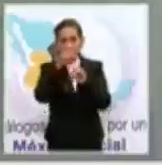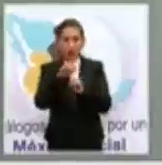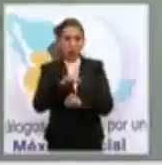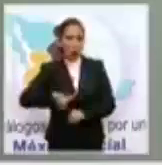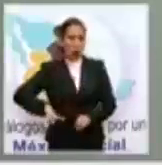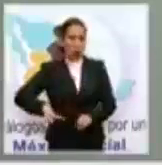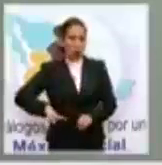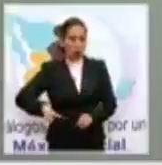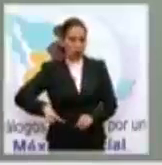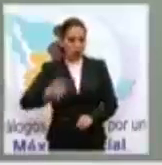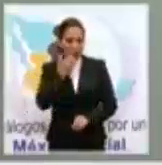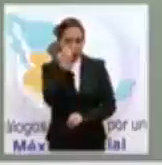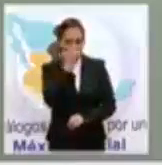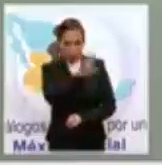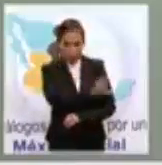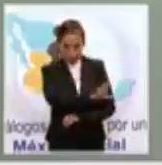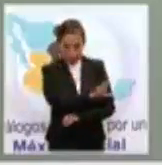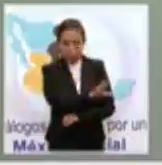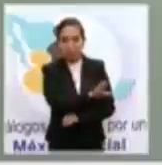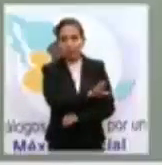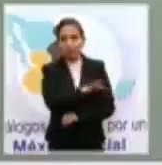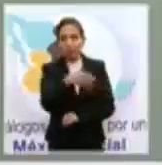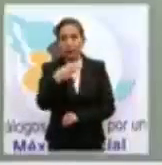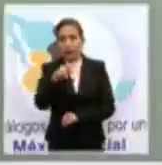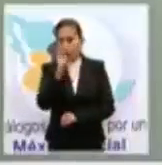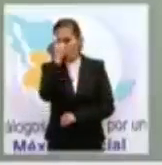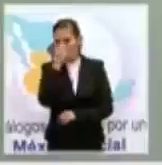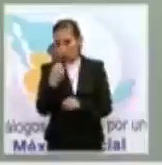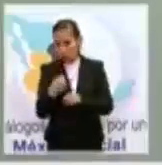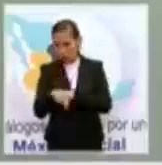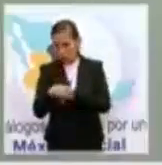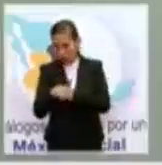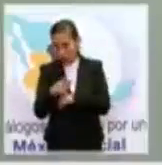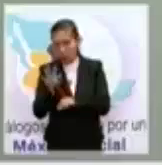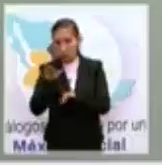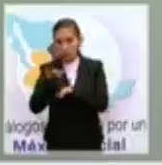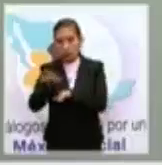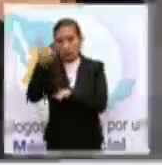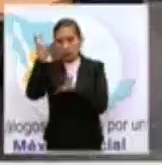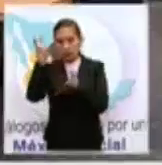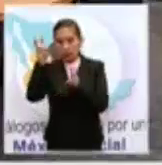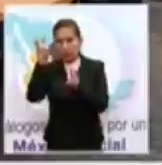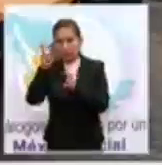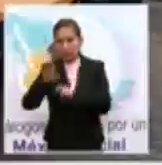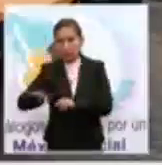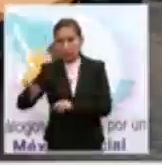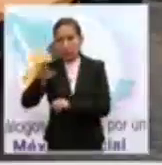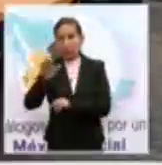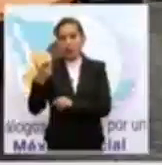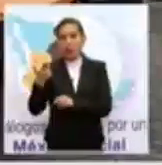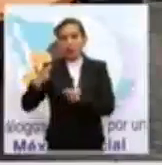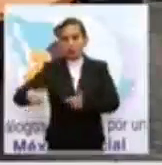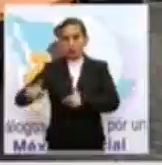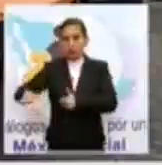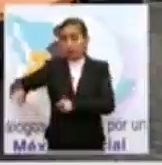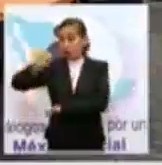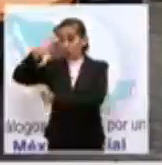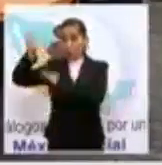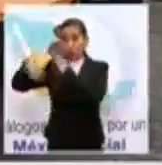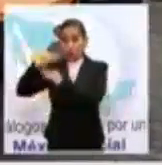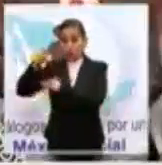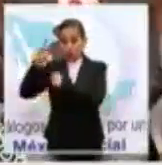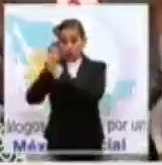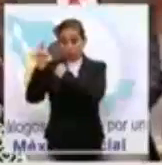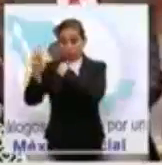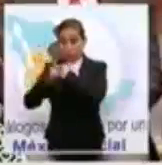público, porque es muy grande nuestro sistema público. Un dato con respecto a los sectores de altos ingresos. En todos los países del mundo